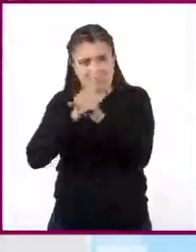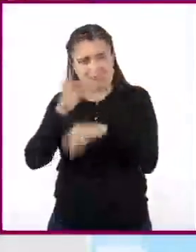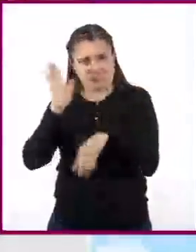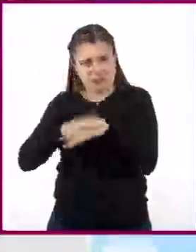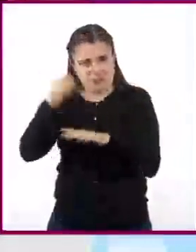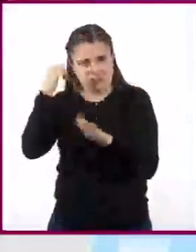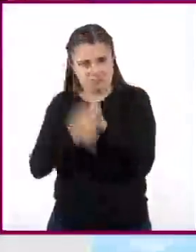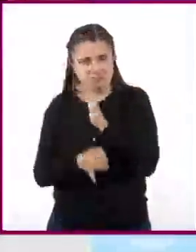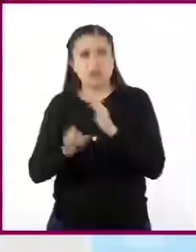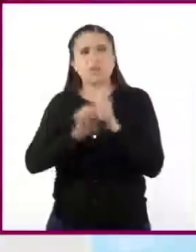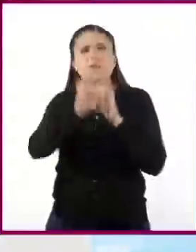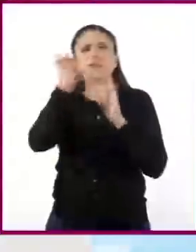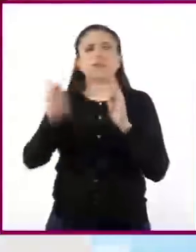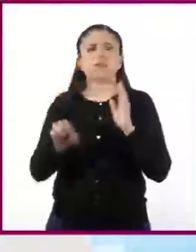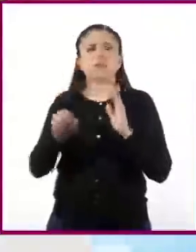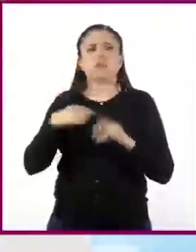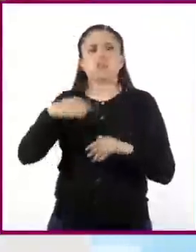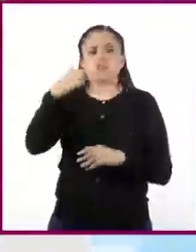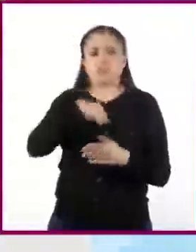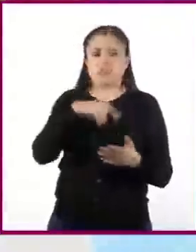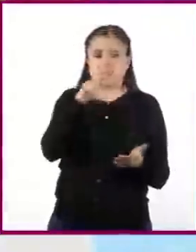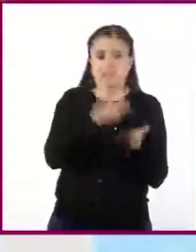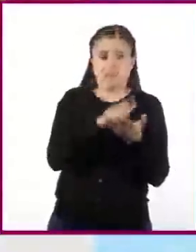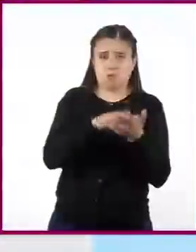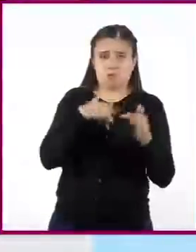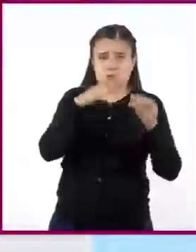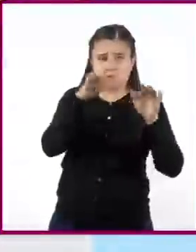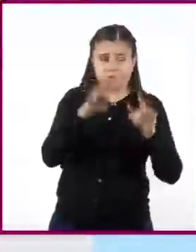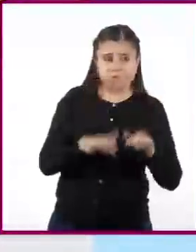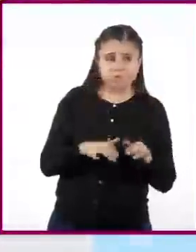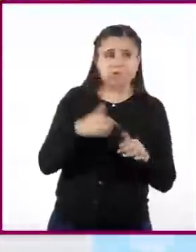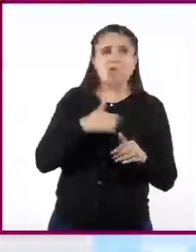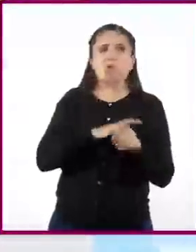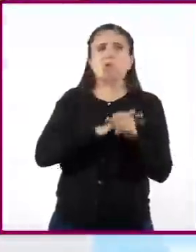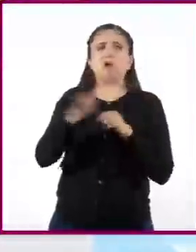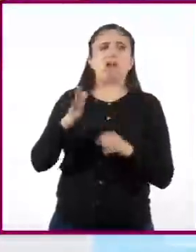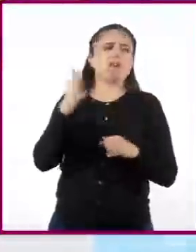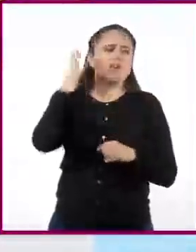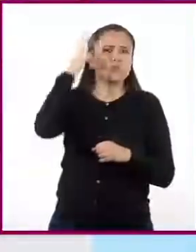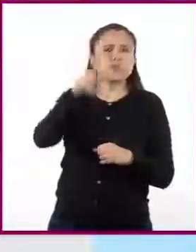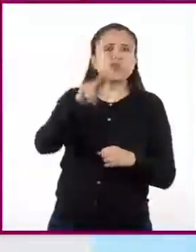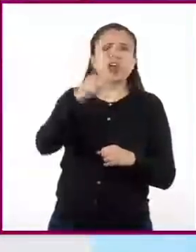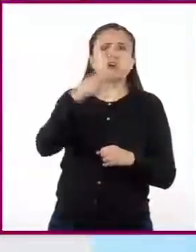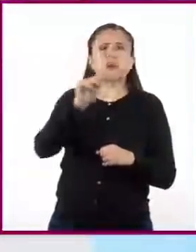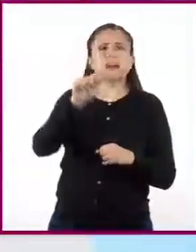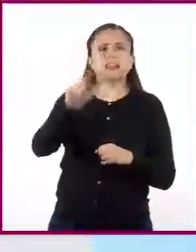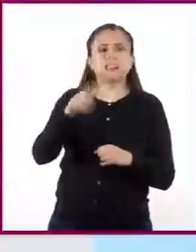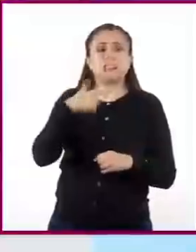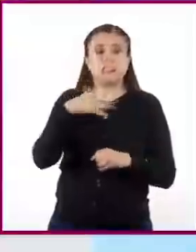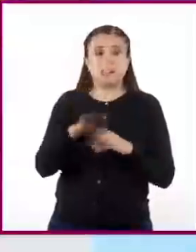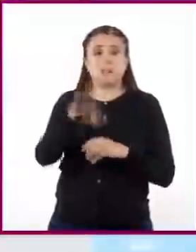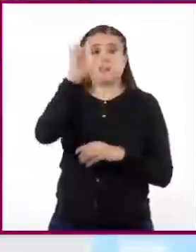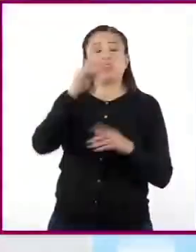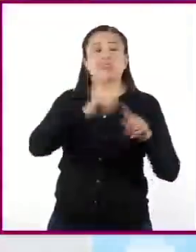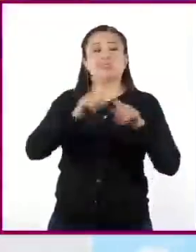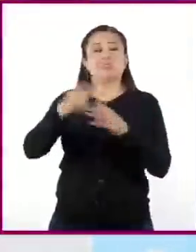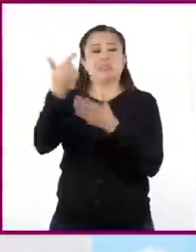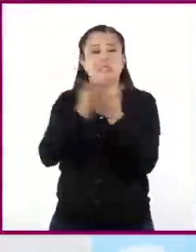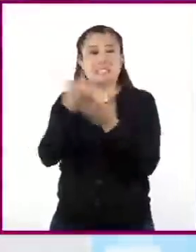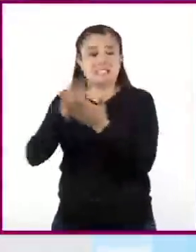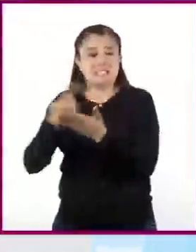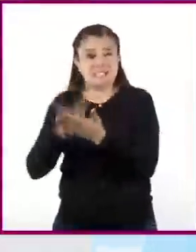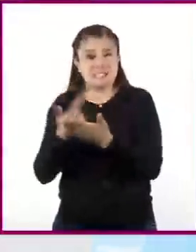investigación. Por ejemplo, en este reporte planteamos cuál es el futuro del náhuatl. Encontramos una lista de